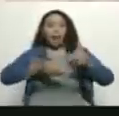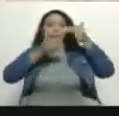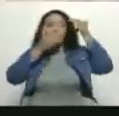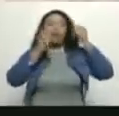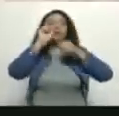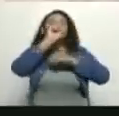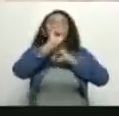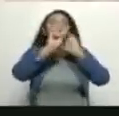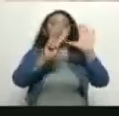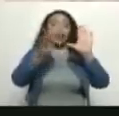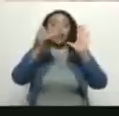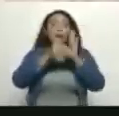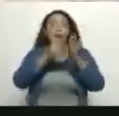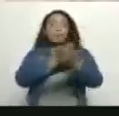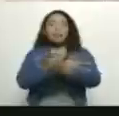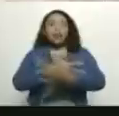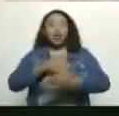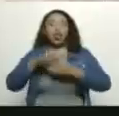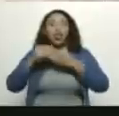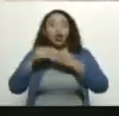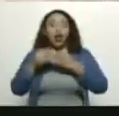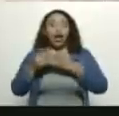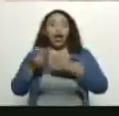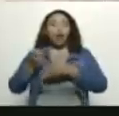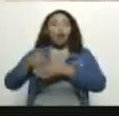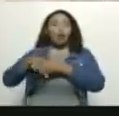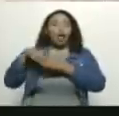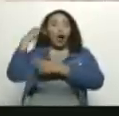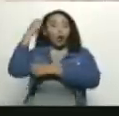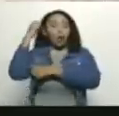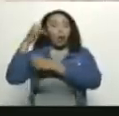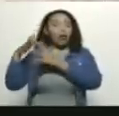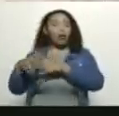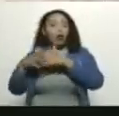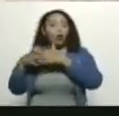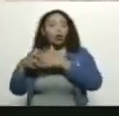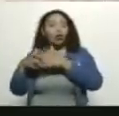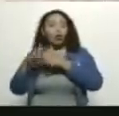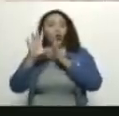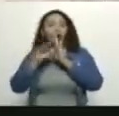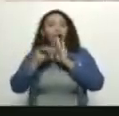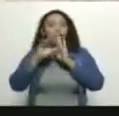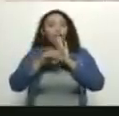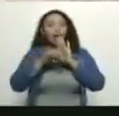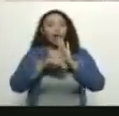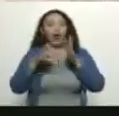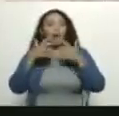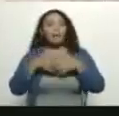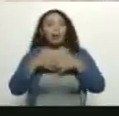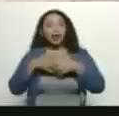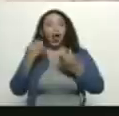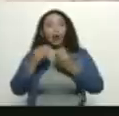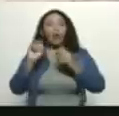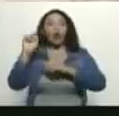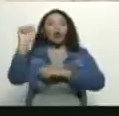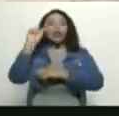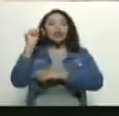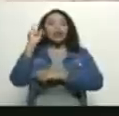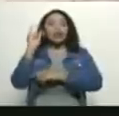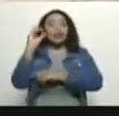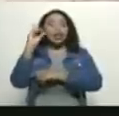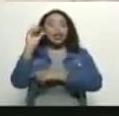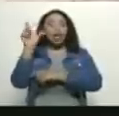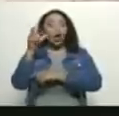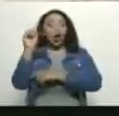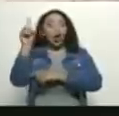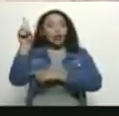de 7.000 millones de dólares en cuentas europeas y estadounidenses. Nos han robado empresas como Citgo, filial de PDVSA en